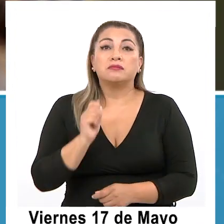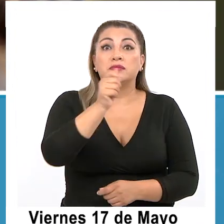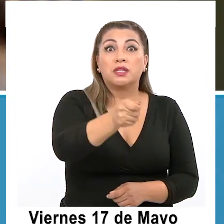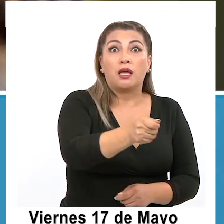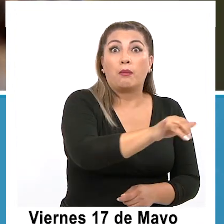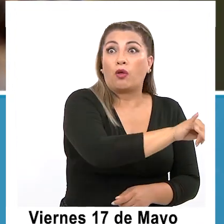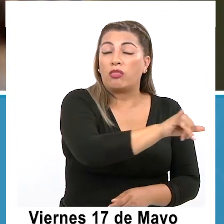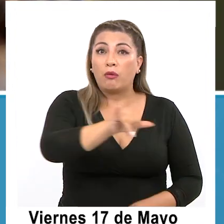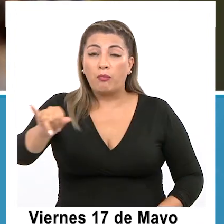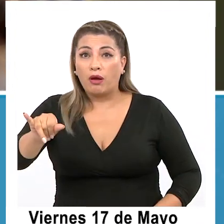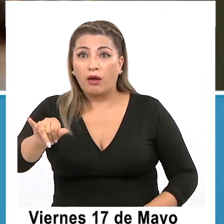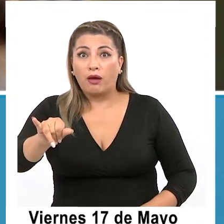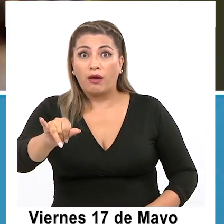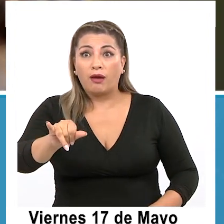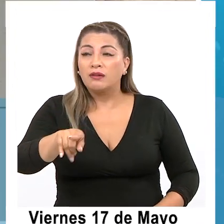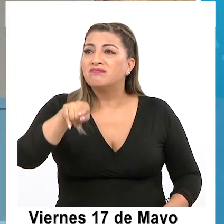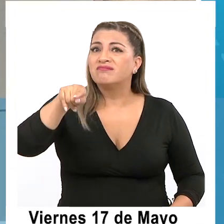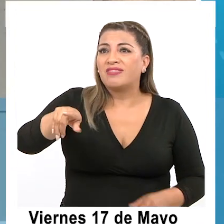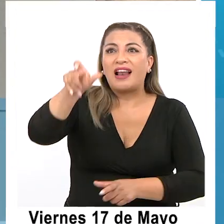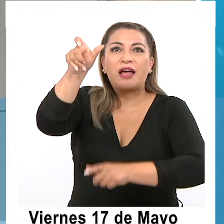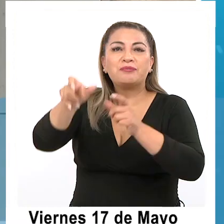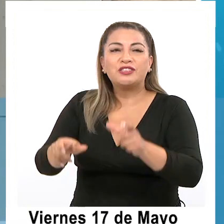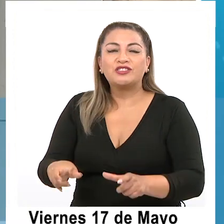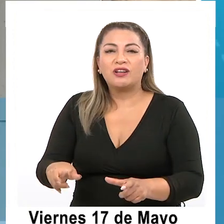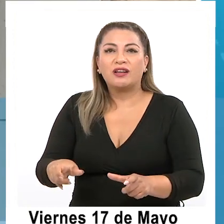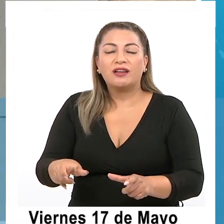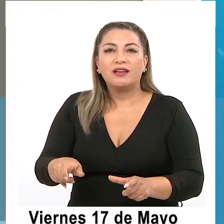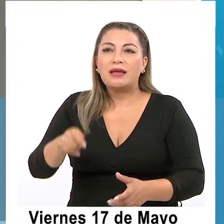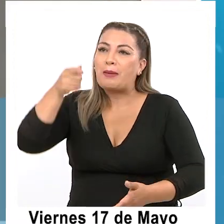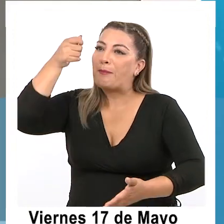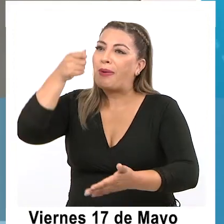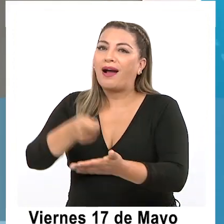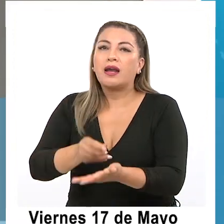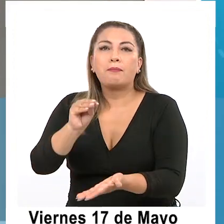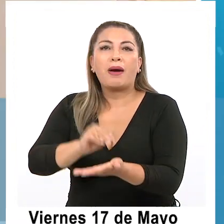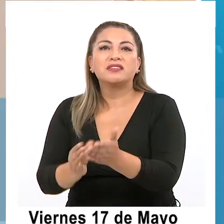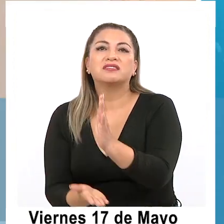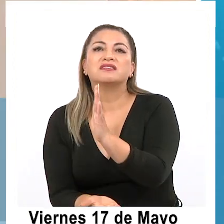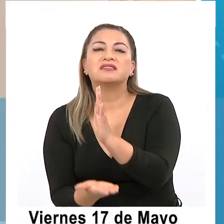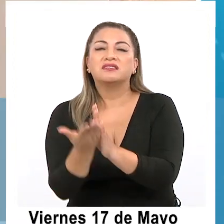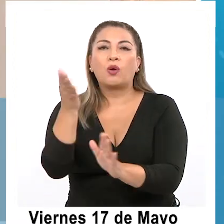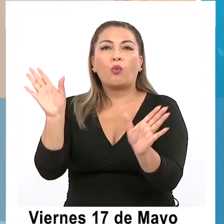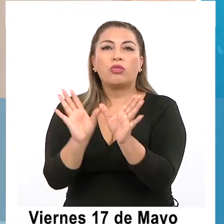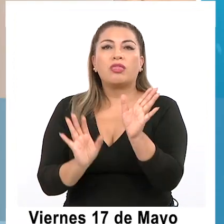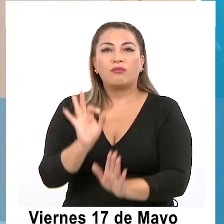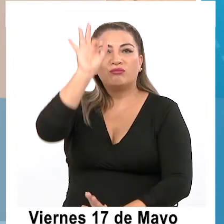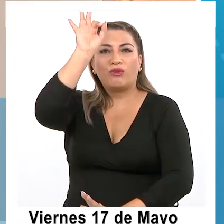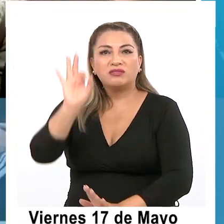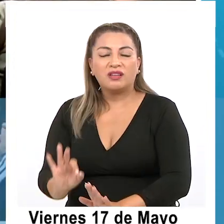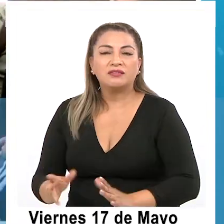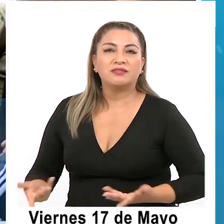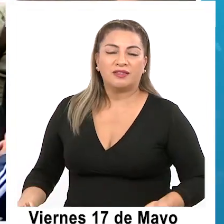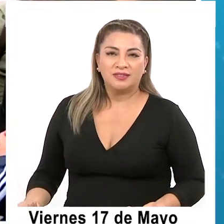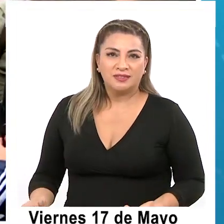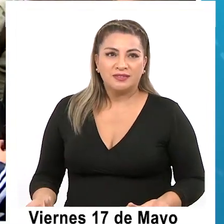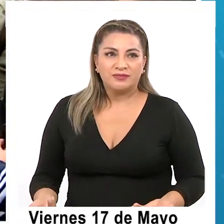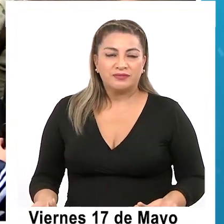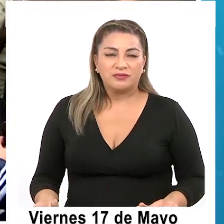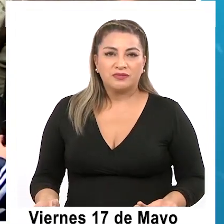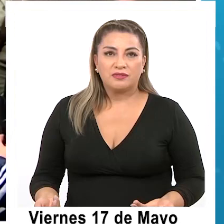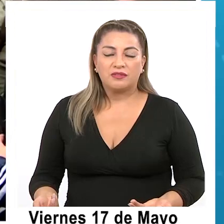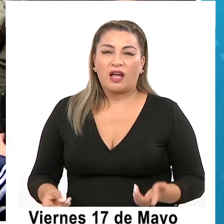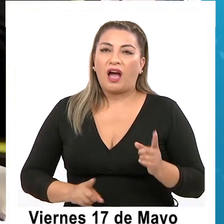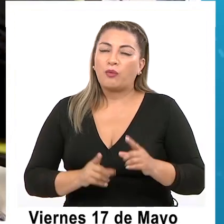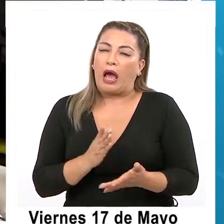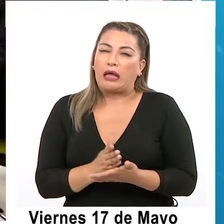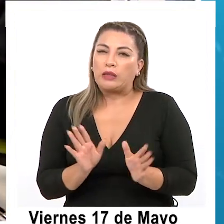por otro lado, en el otro bolsillo, las personas van a tener que pagar adicionalmente un 10% del plan,